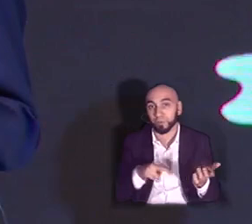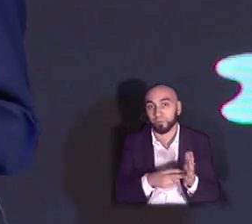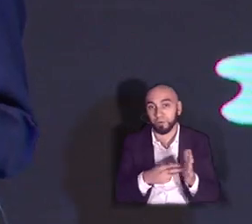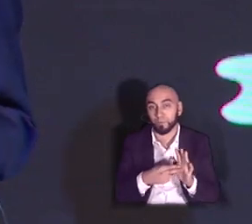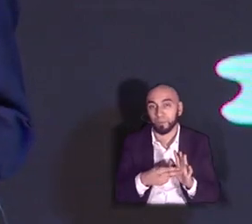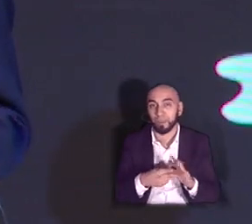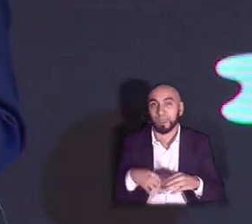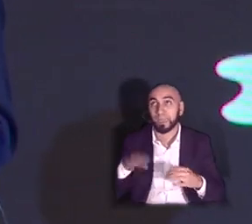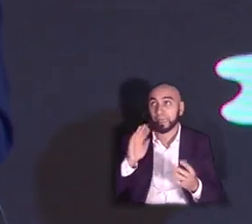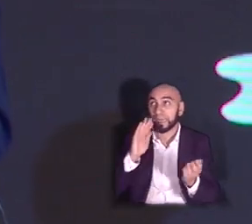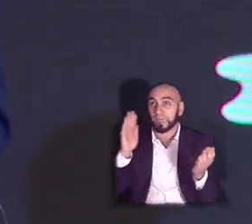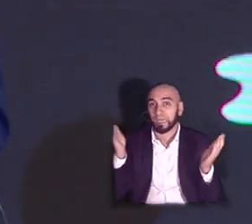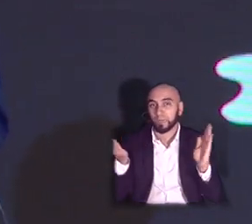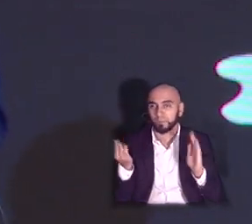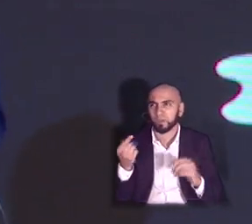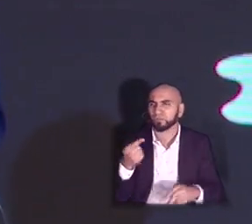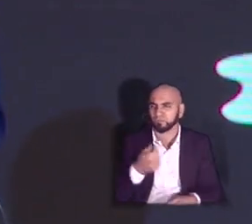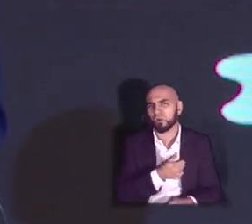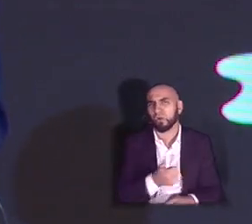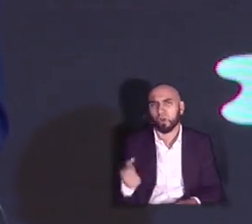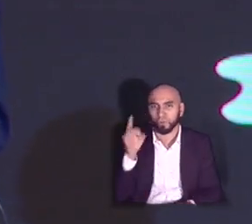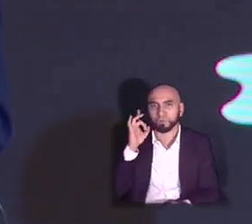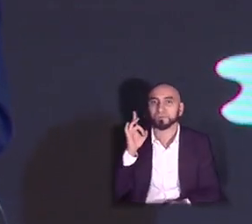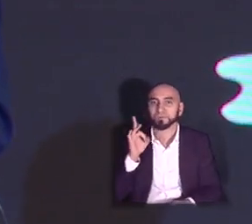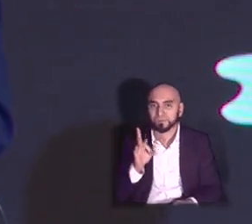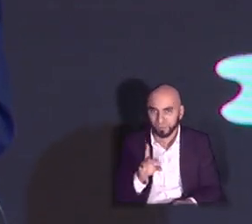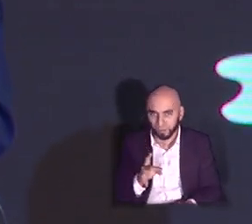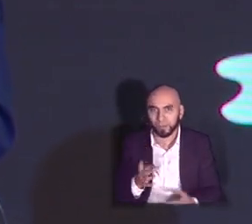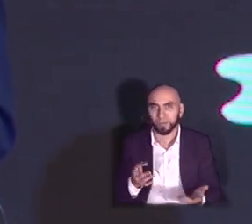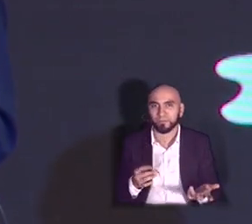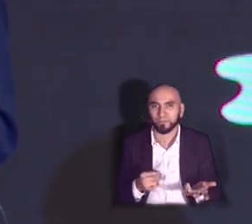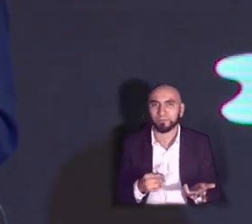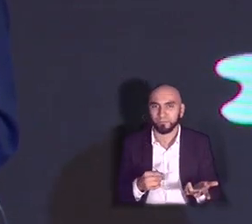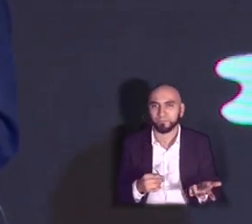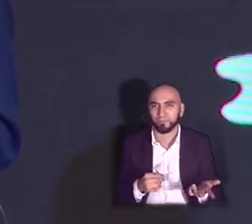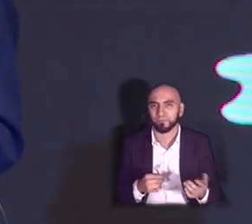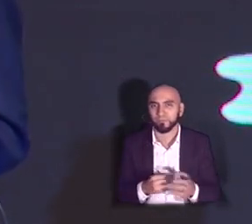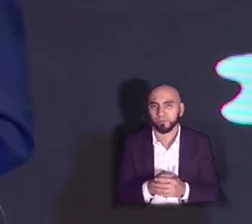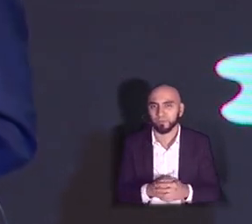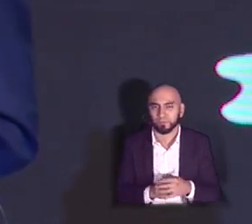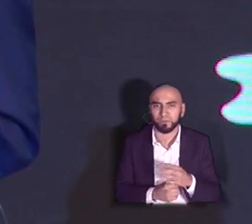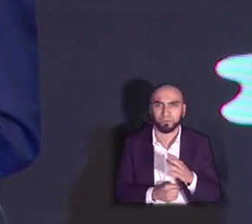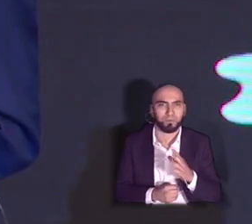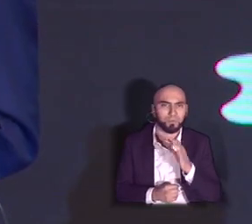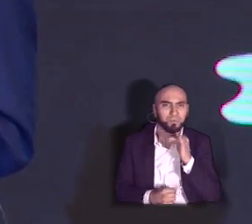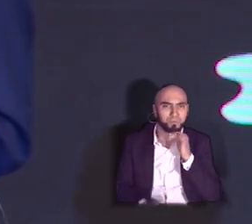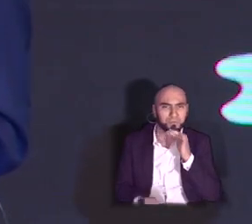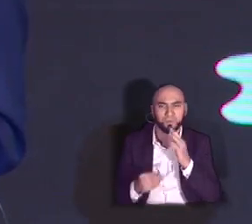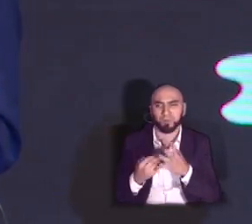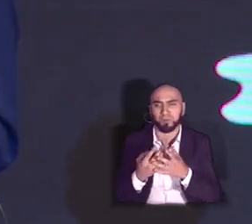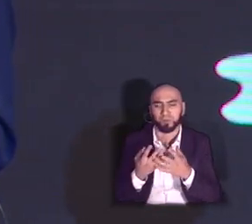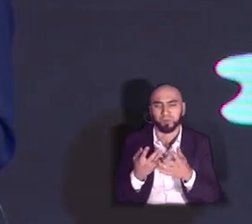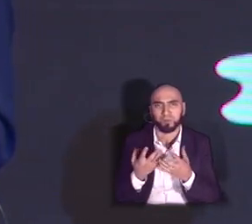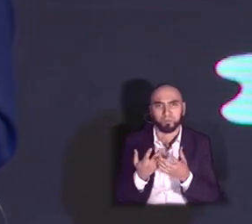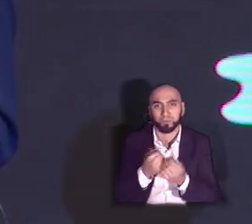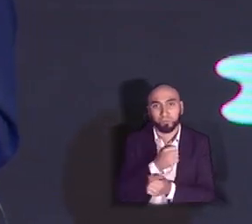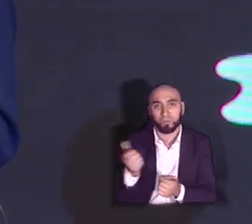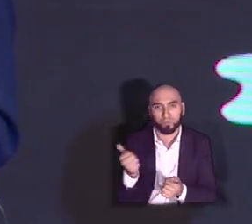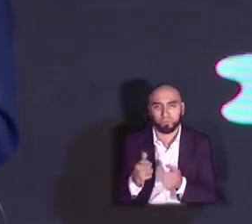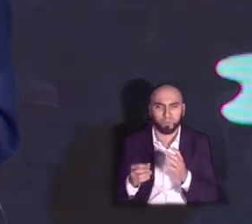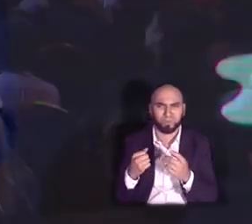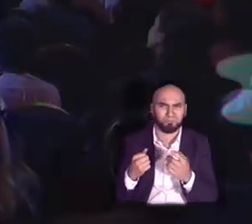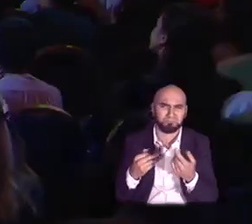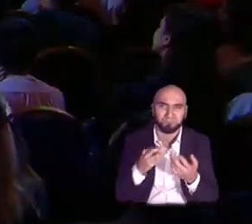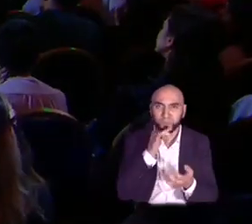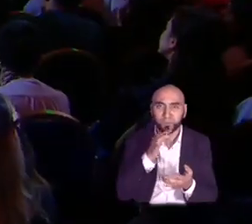conoce. Quizás por lo menos suficiente personas, ni quizás no suficiente personas lo saben, ya ha sido mencionado en